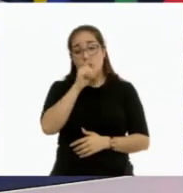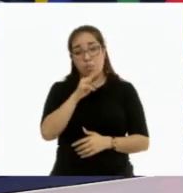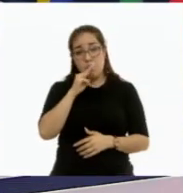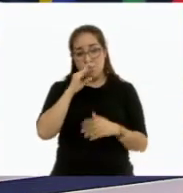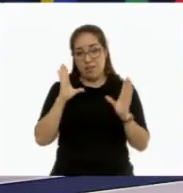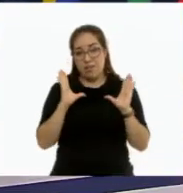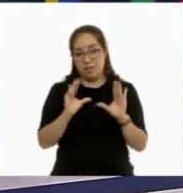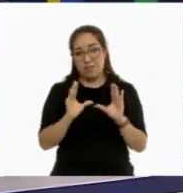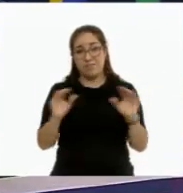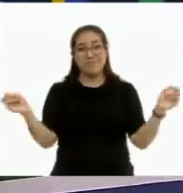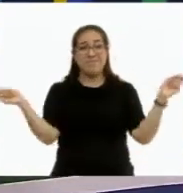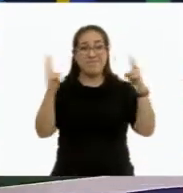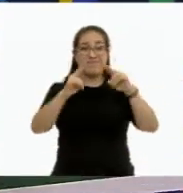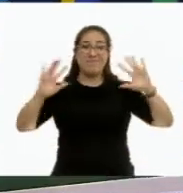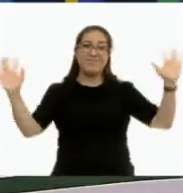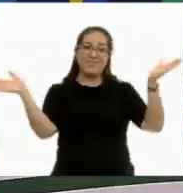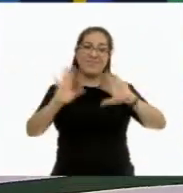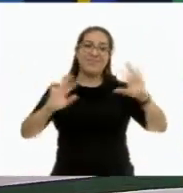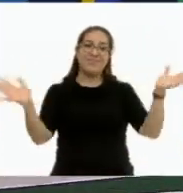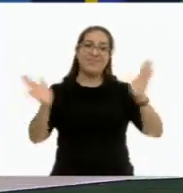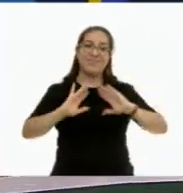Nos vemos hasta la próxima.